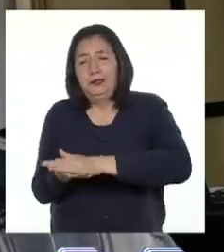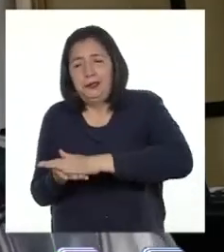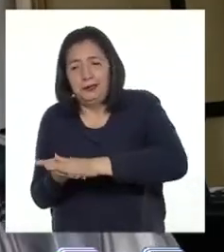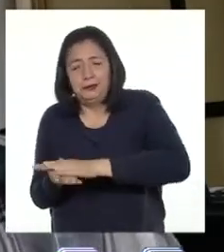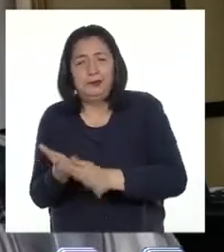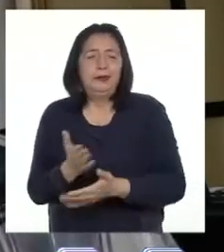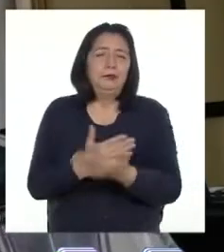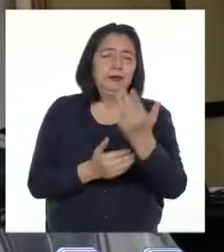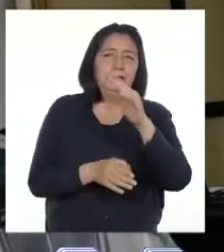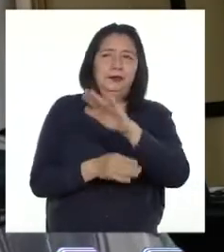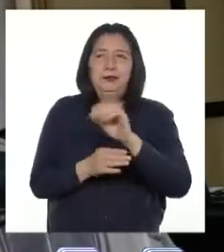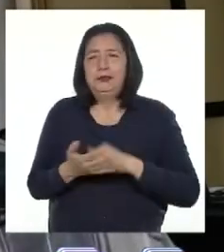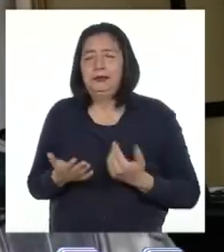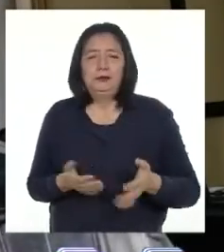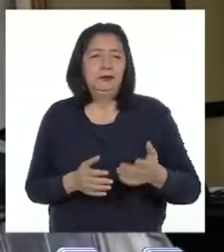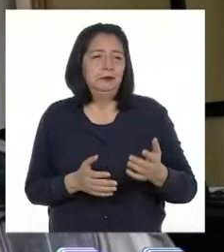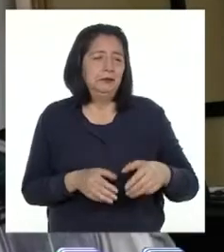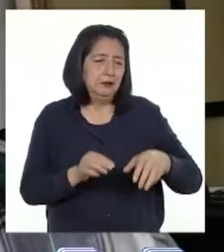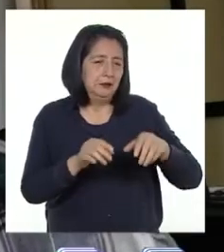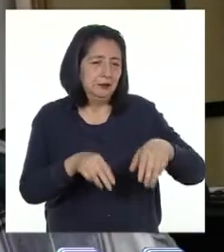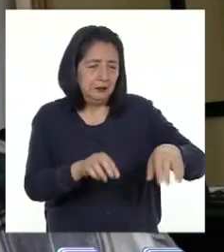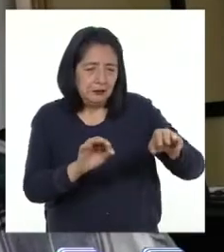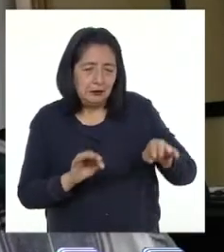tarde y noche, ella ponía la mesa, ¿no?